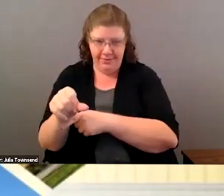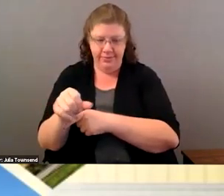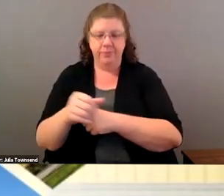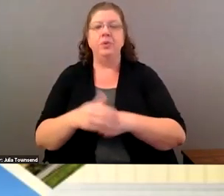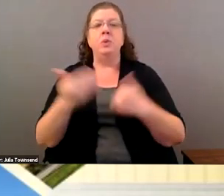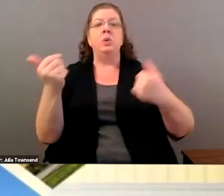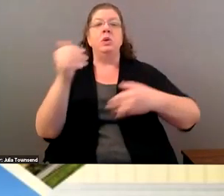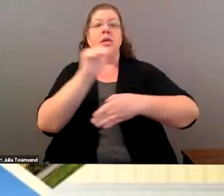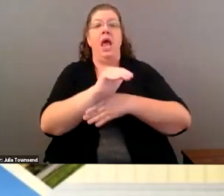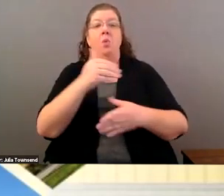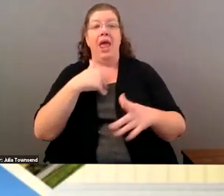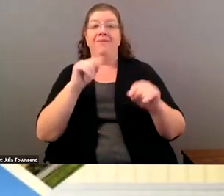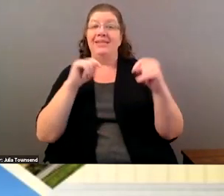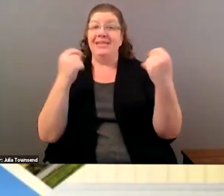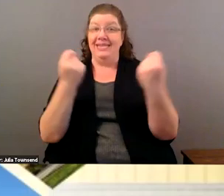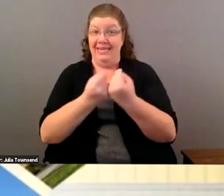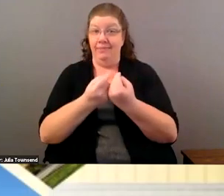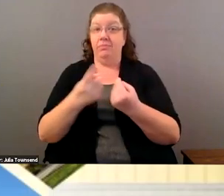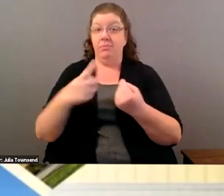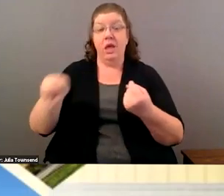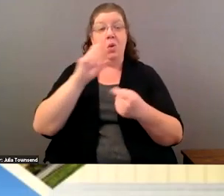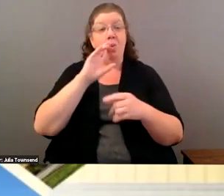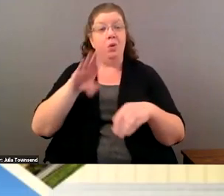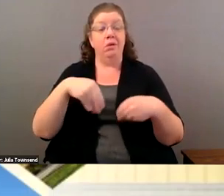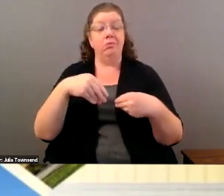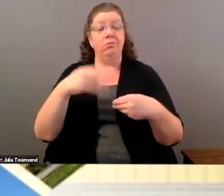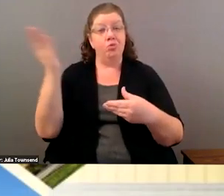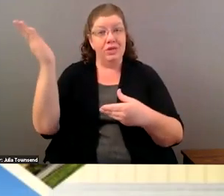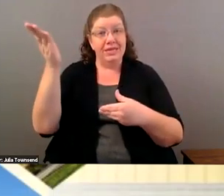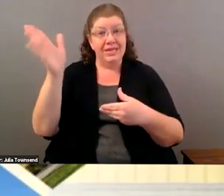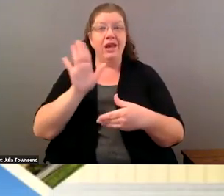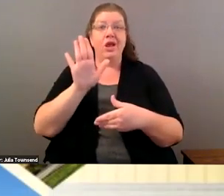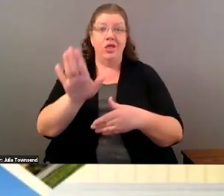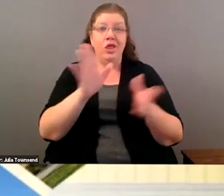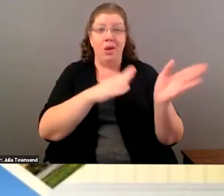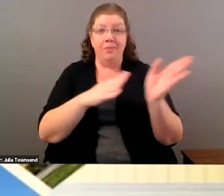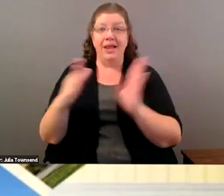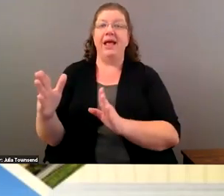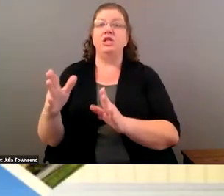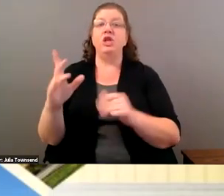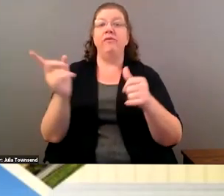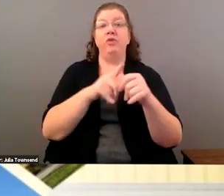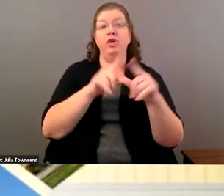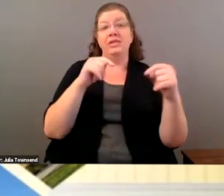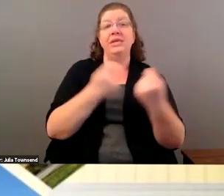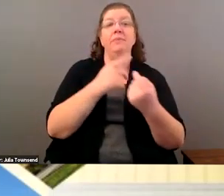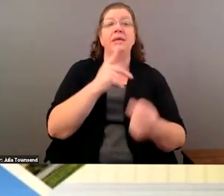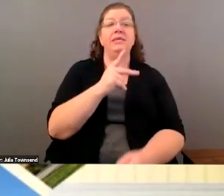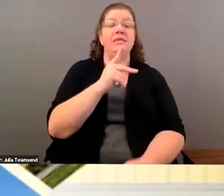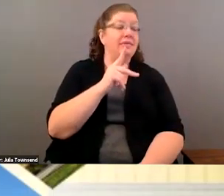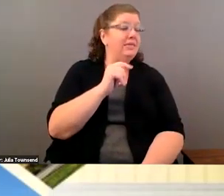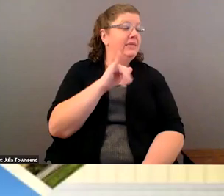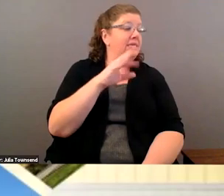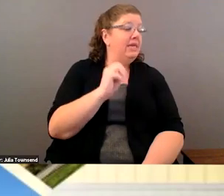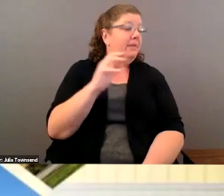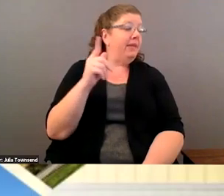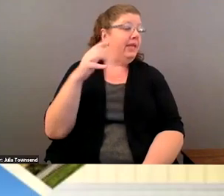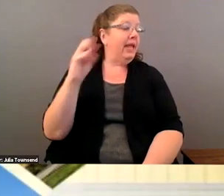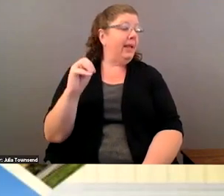venta final tenemos esta noche un equipo que van a presentar sus planes para la propiedad de chera tenemos a chen